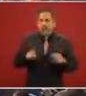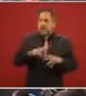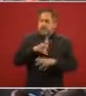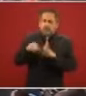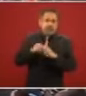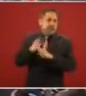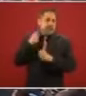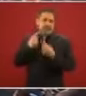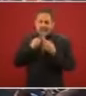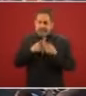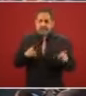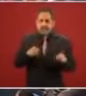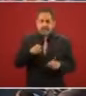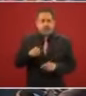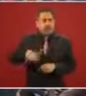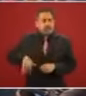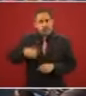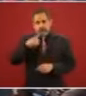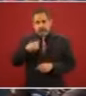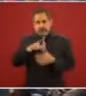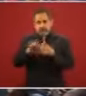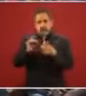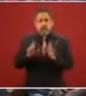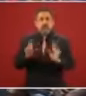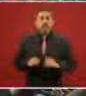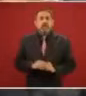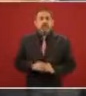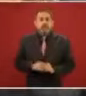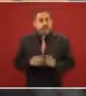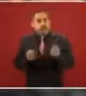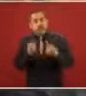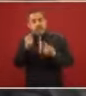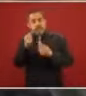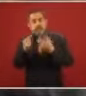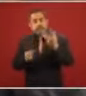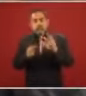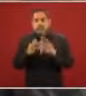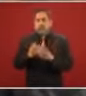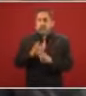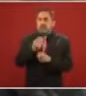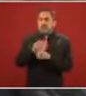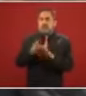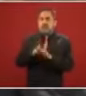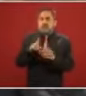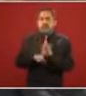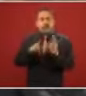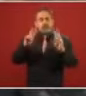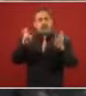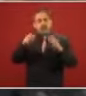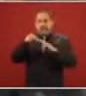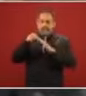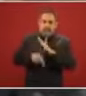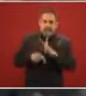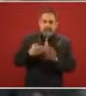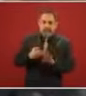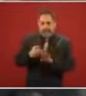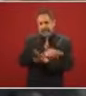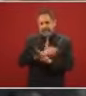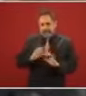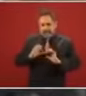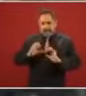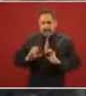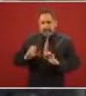política. Y bueno, ahorita usted acaba de delinear nuevamente algunos aspectos que tienen que ver con un tema más profundo de prevenir de